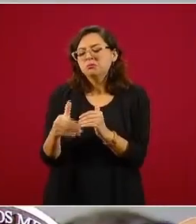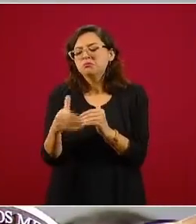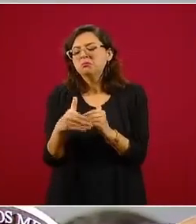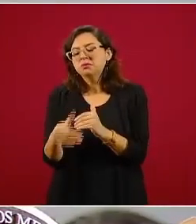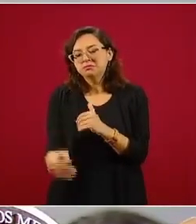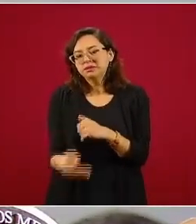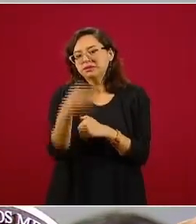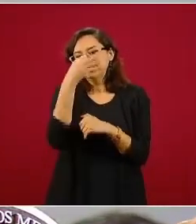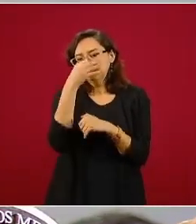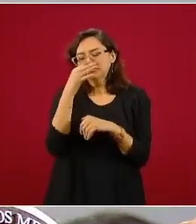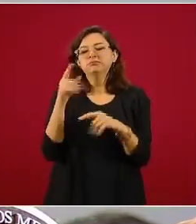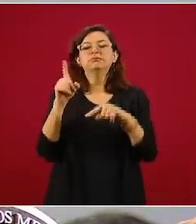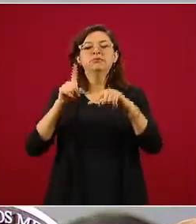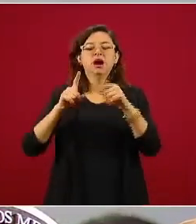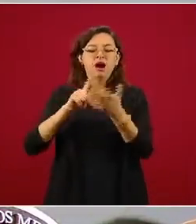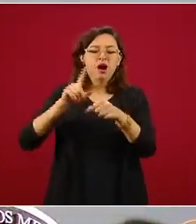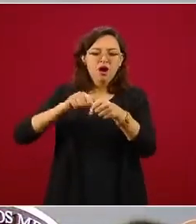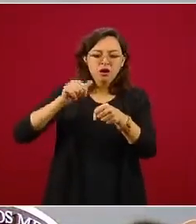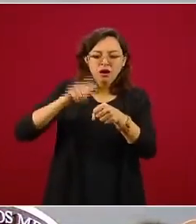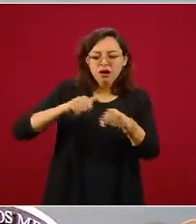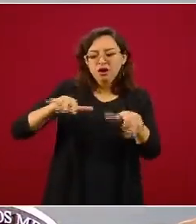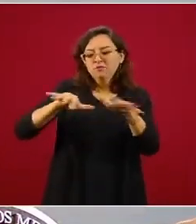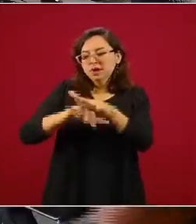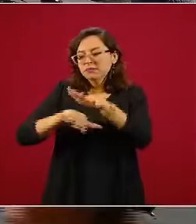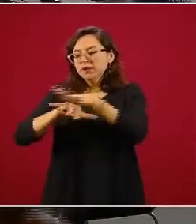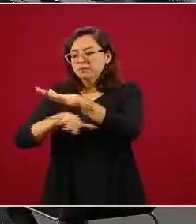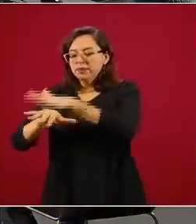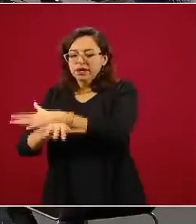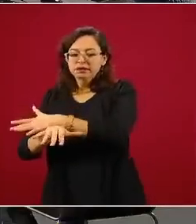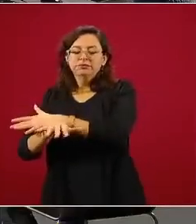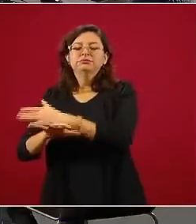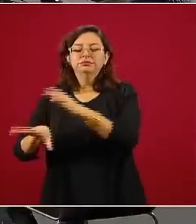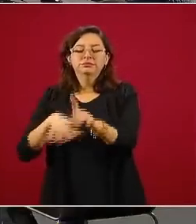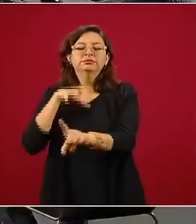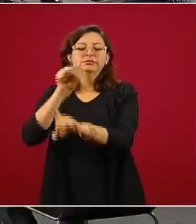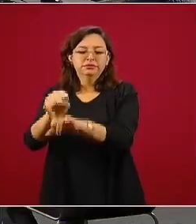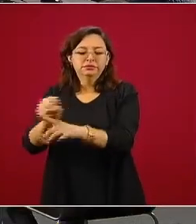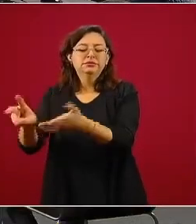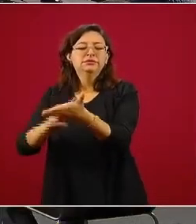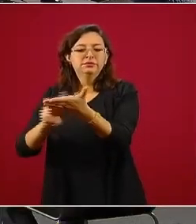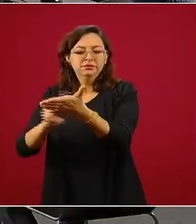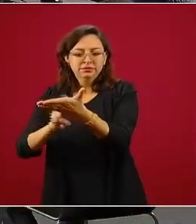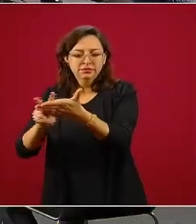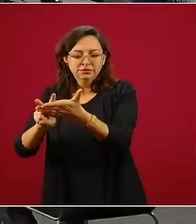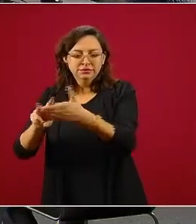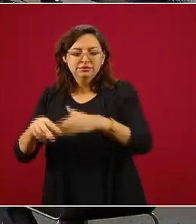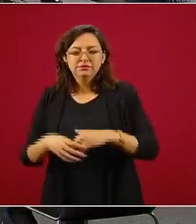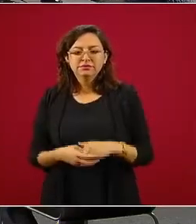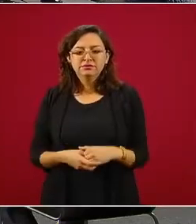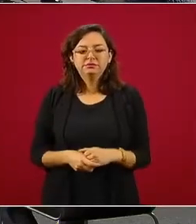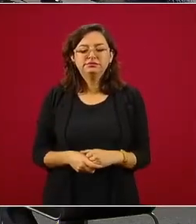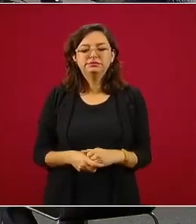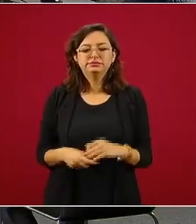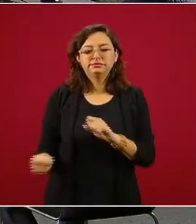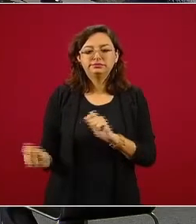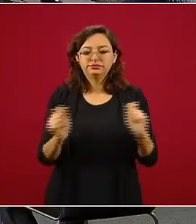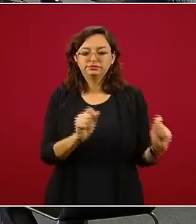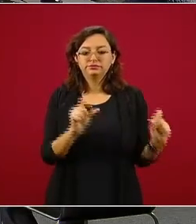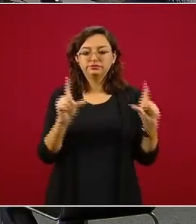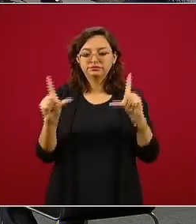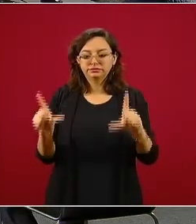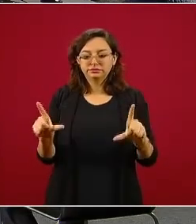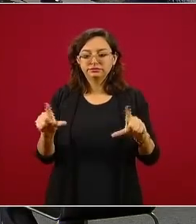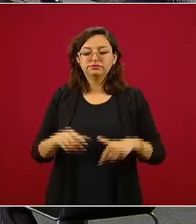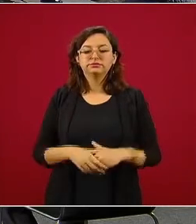empezará a cambiar de colores hasta llegar al verde. En la siguiente diapositiva,